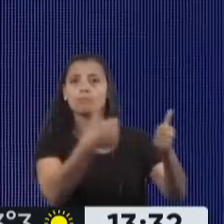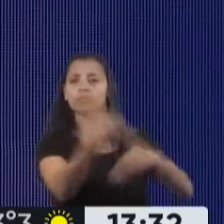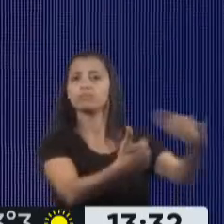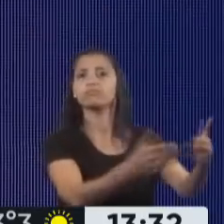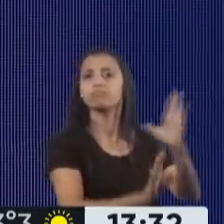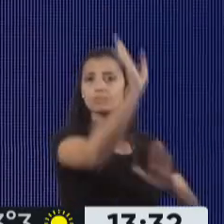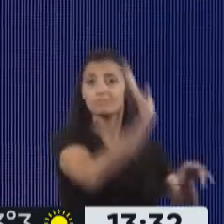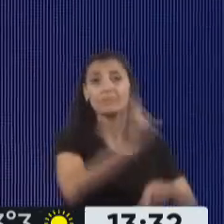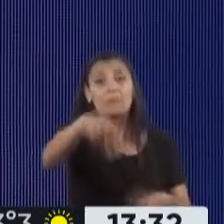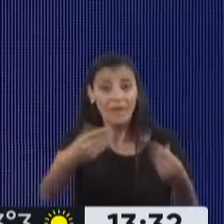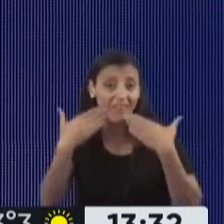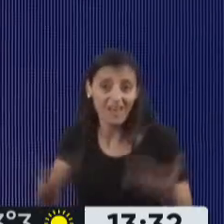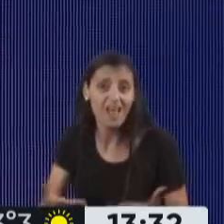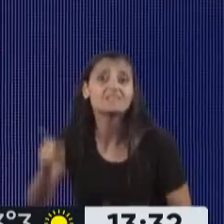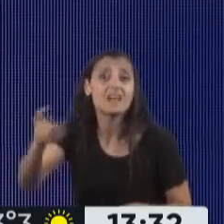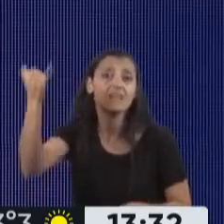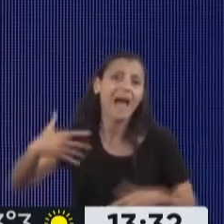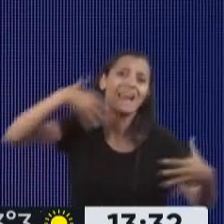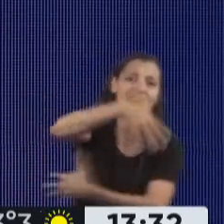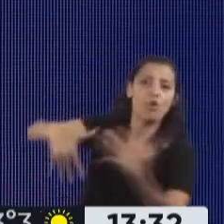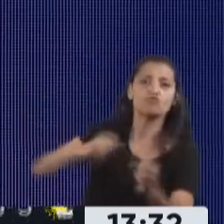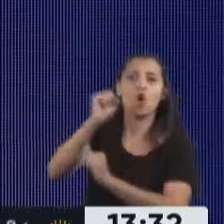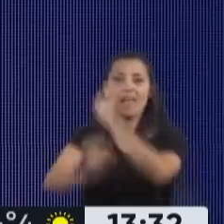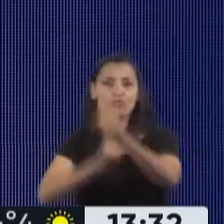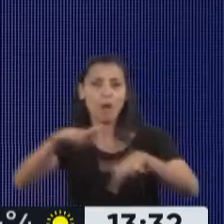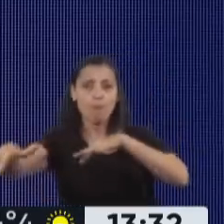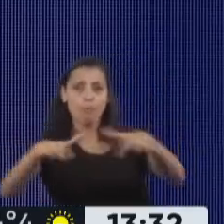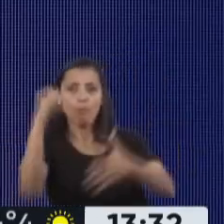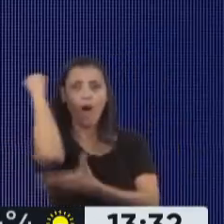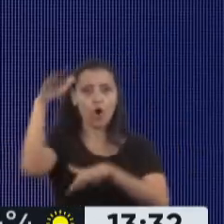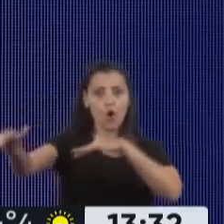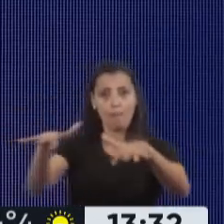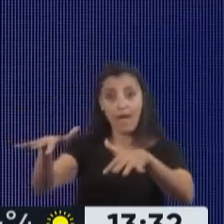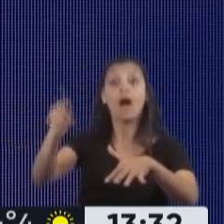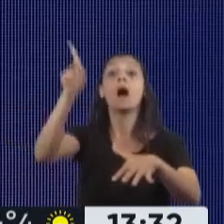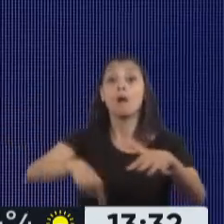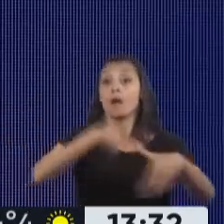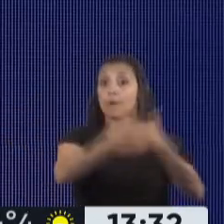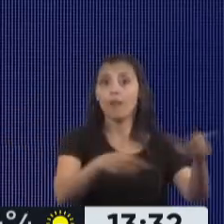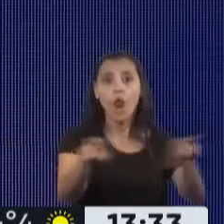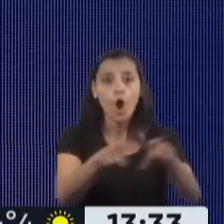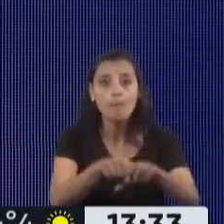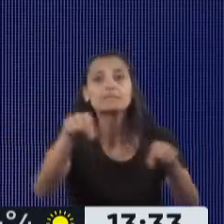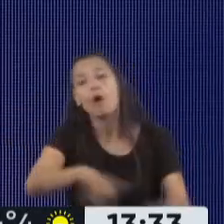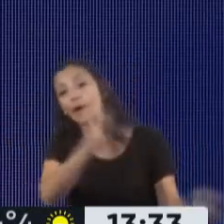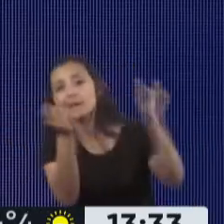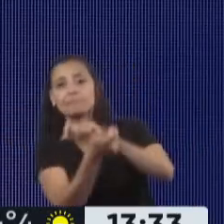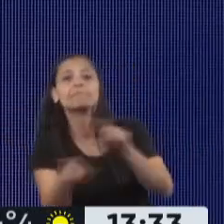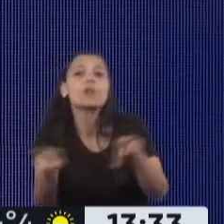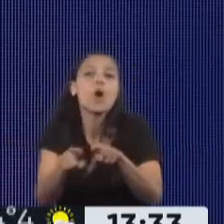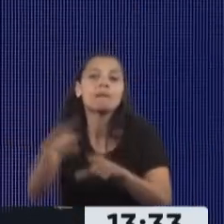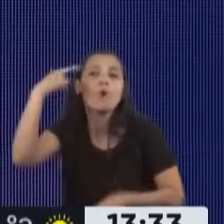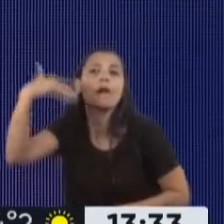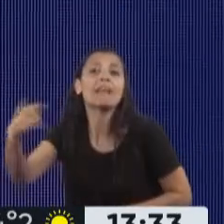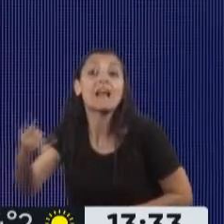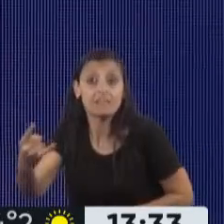aceleración como consecuencia de los impactos de la revolución industrial. Bueno, la inteligencia artificial va a hacer que